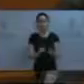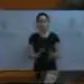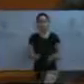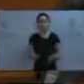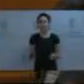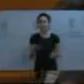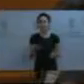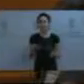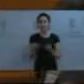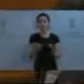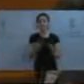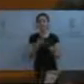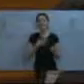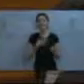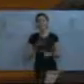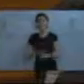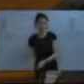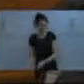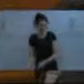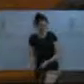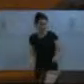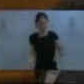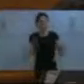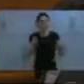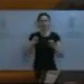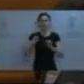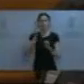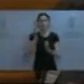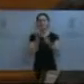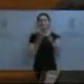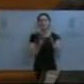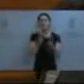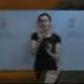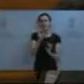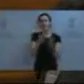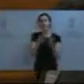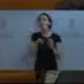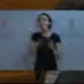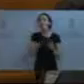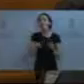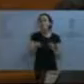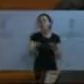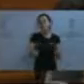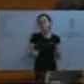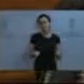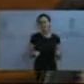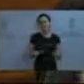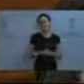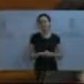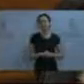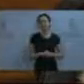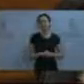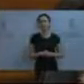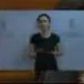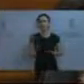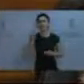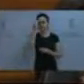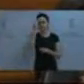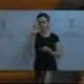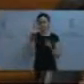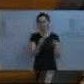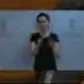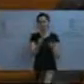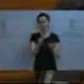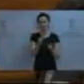a su vehículo propio porque la ambulancia estaba ocupada. ¿También considera que en Llanes está